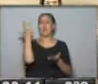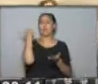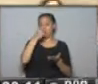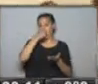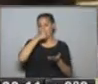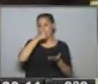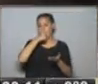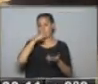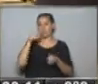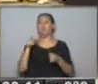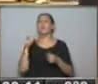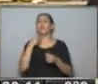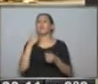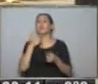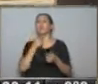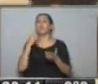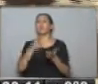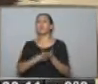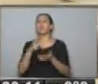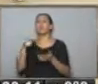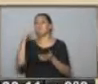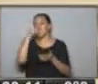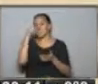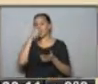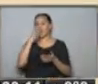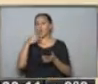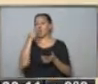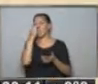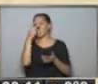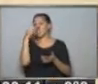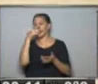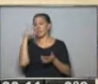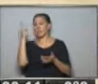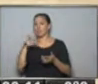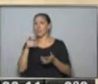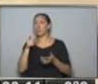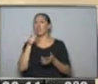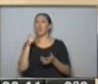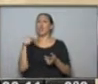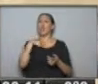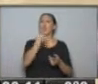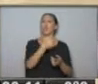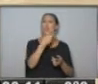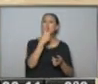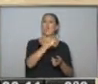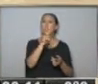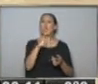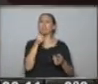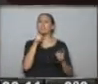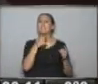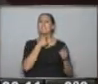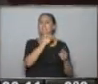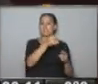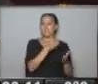domingo así lo decidió el 77 como 27% de los votantes contra un 22 73 por ciento que se